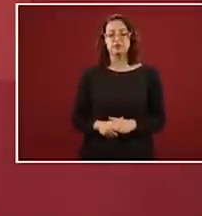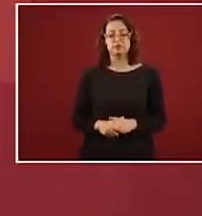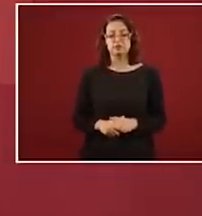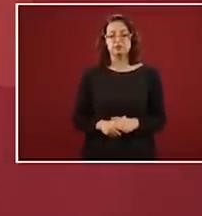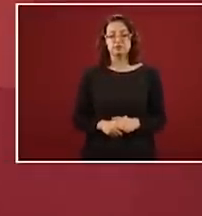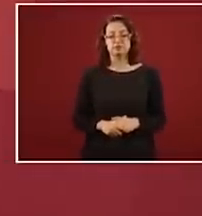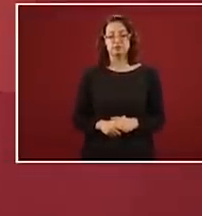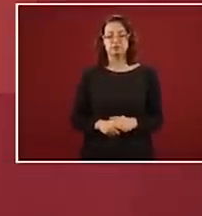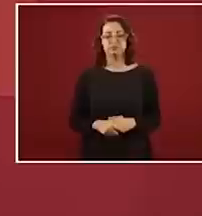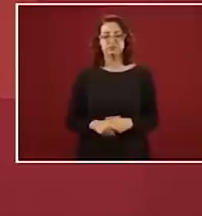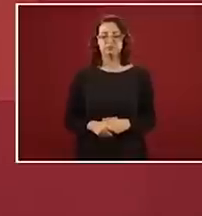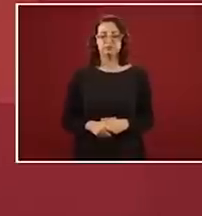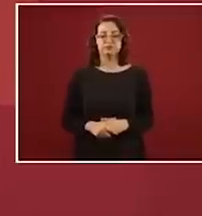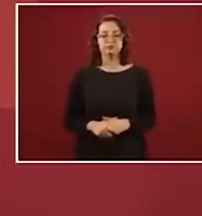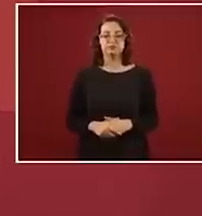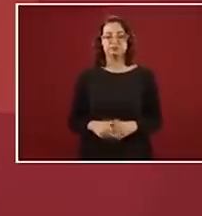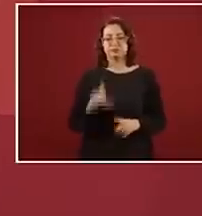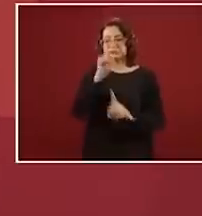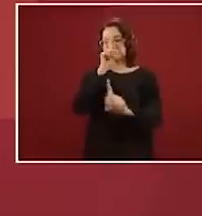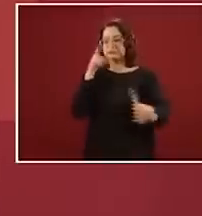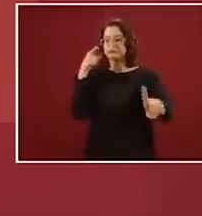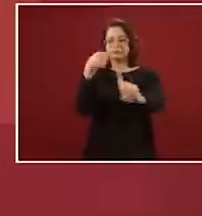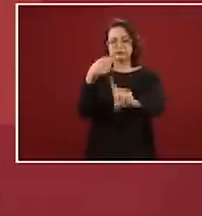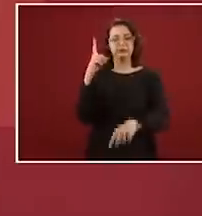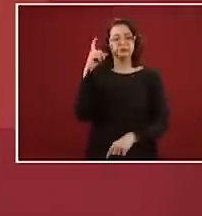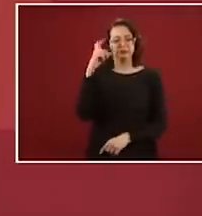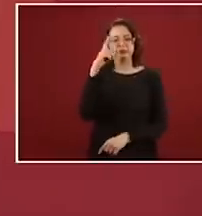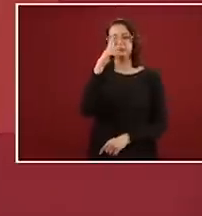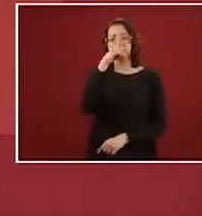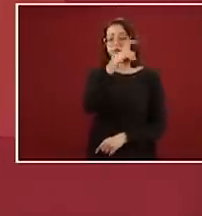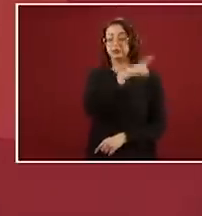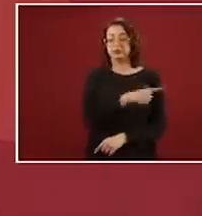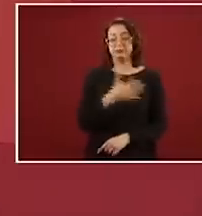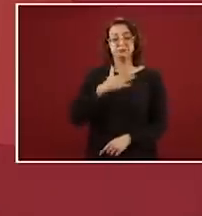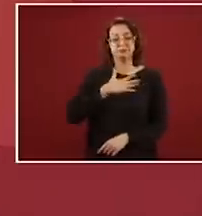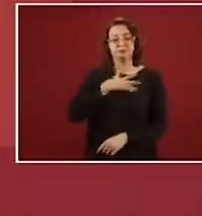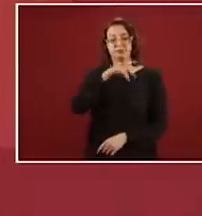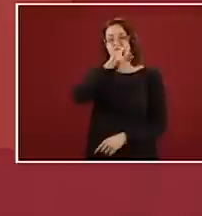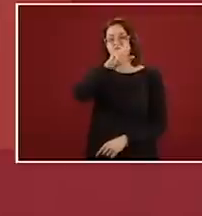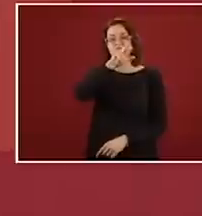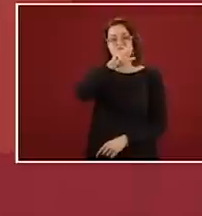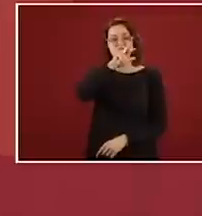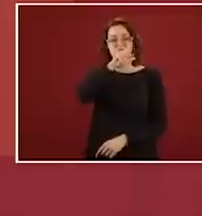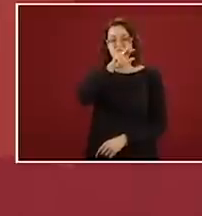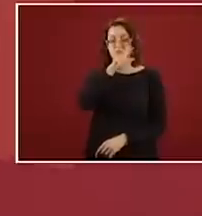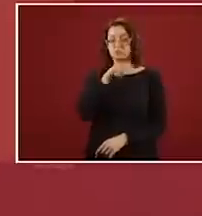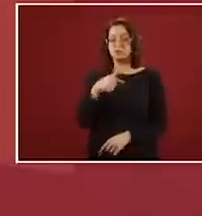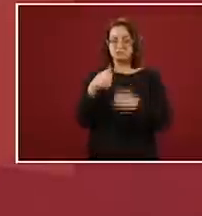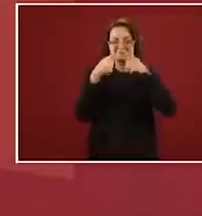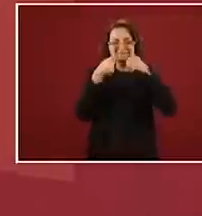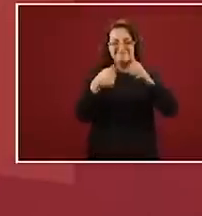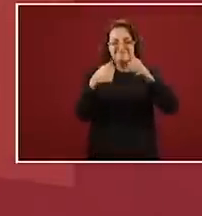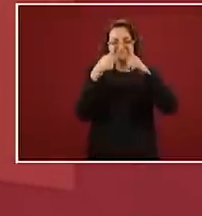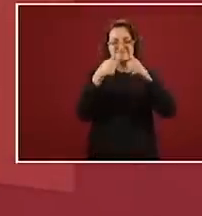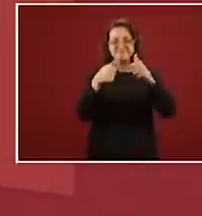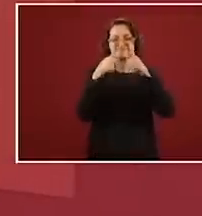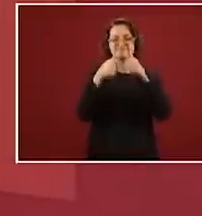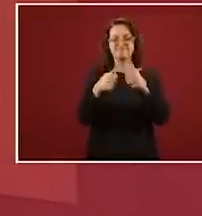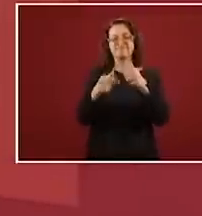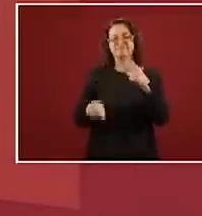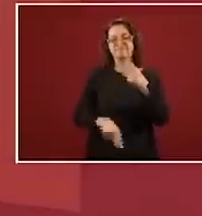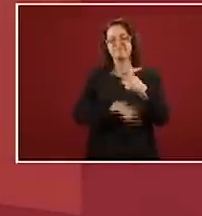Ese es un desafío, una preocupación y una ocupación. Y el